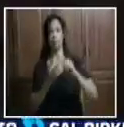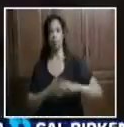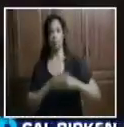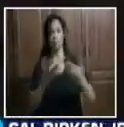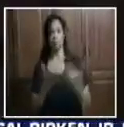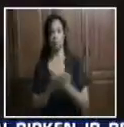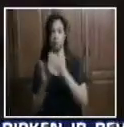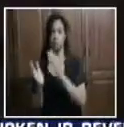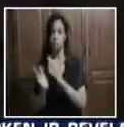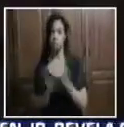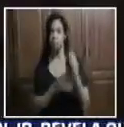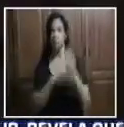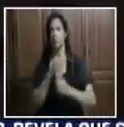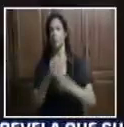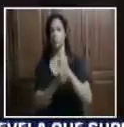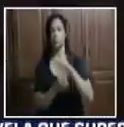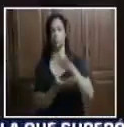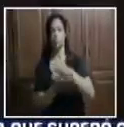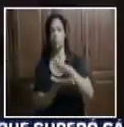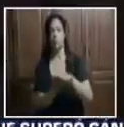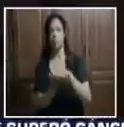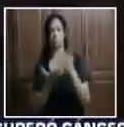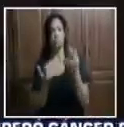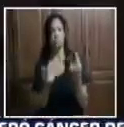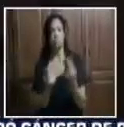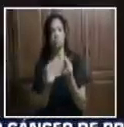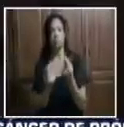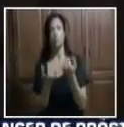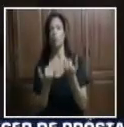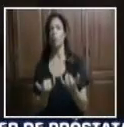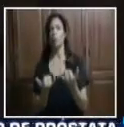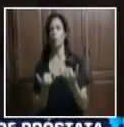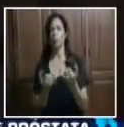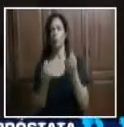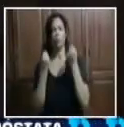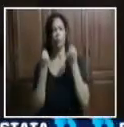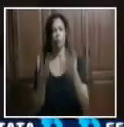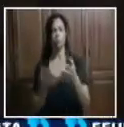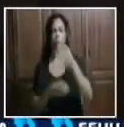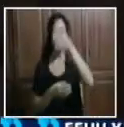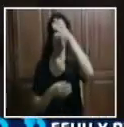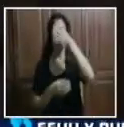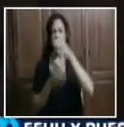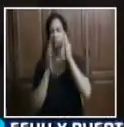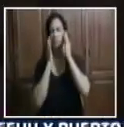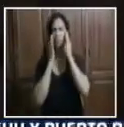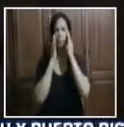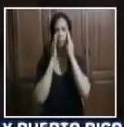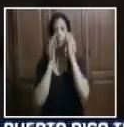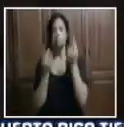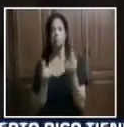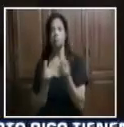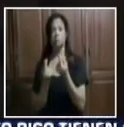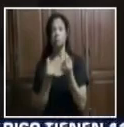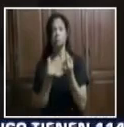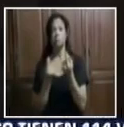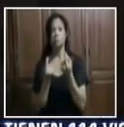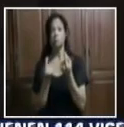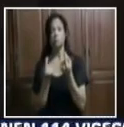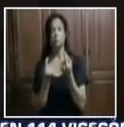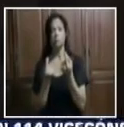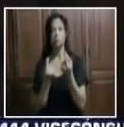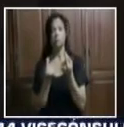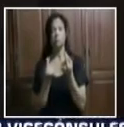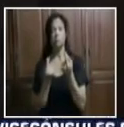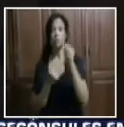escolar. Hoy muchos padres están preocupados porque no saben lo que va a pasar el curso, y el gobierno dice que va